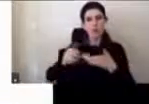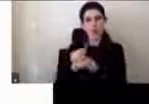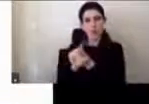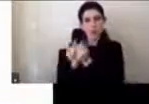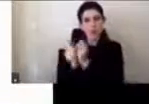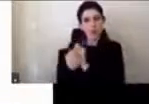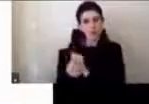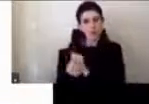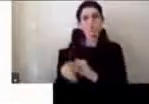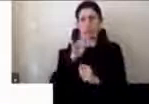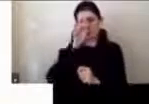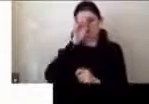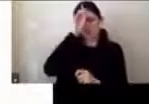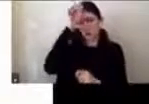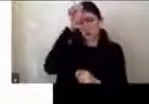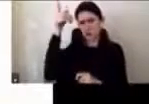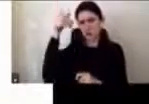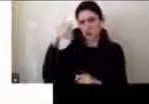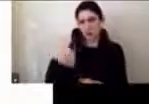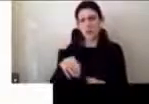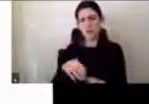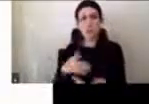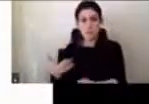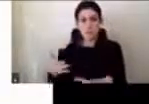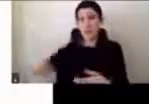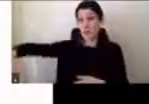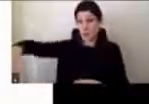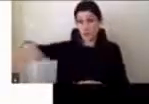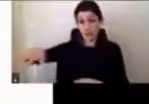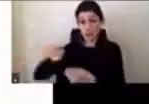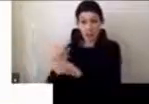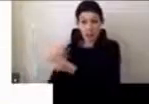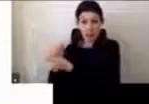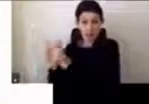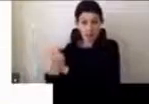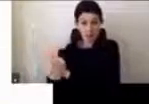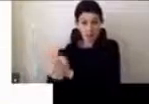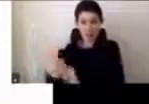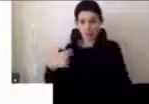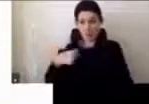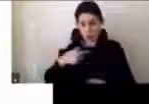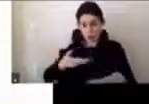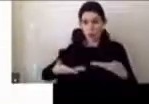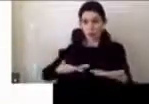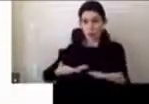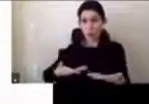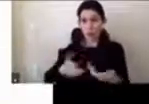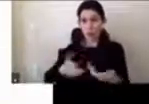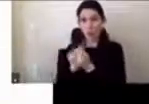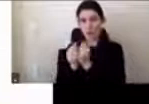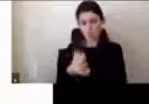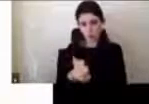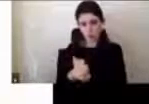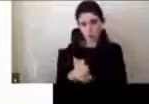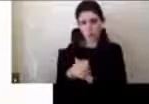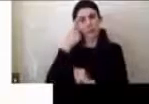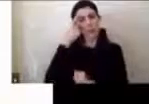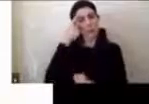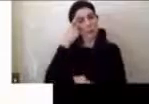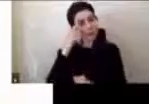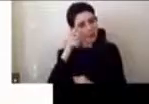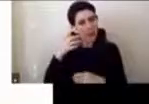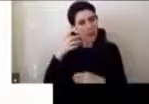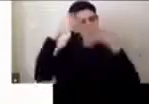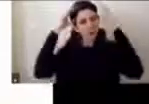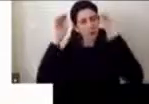habitual. O sea, si me cambia el ambiente, me cambia la conducta. Sin embargo, desde las neurociencias, nosotros tenemos